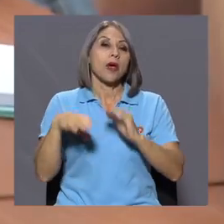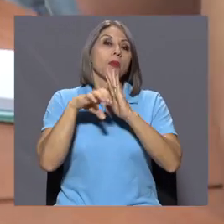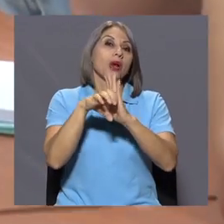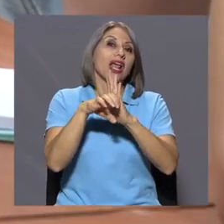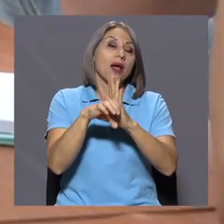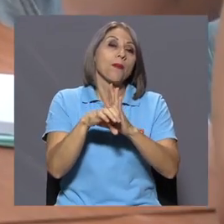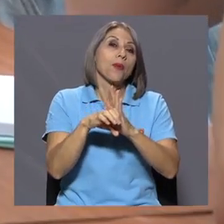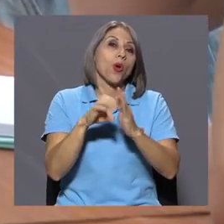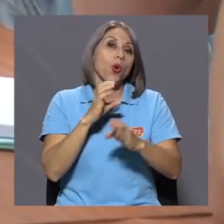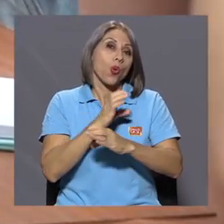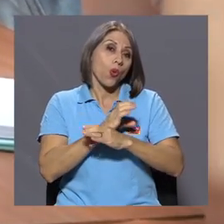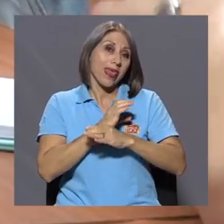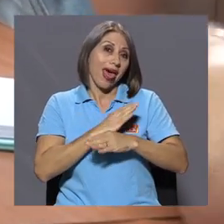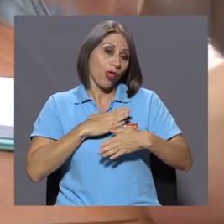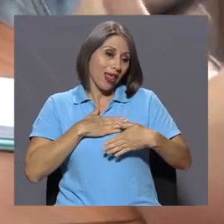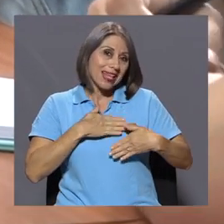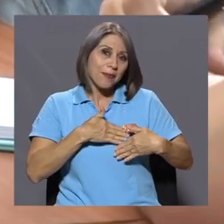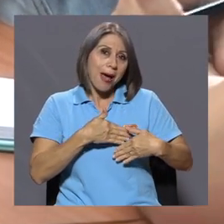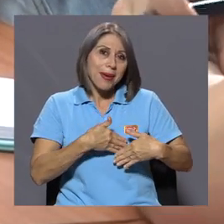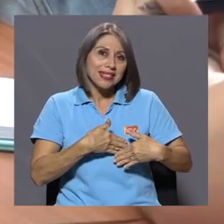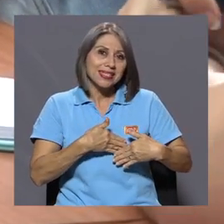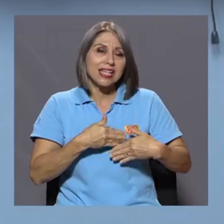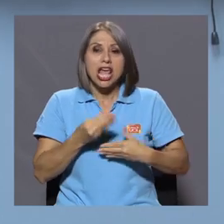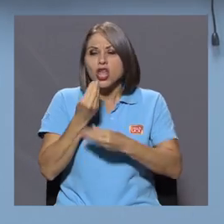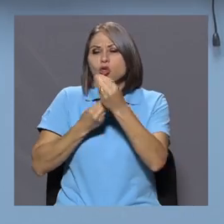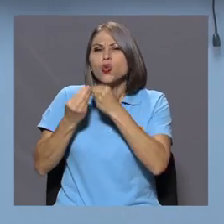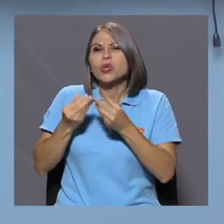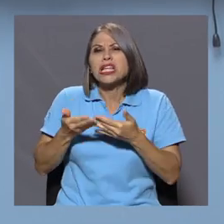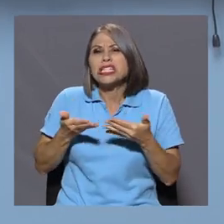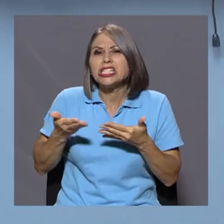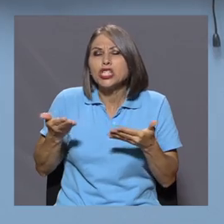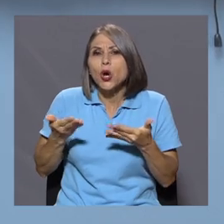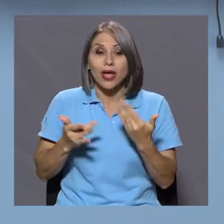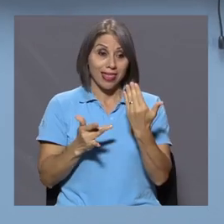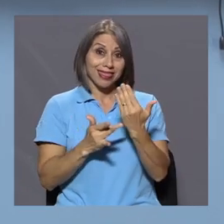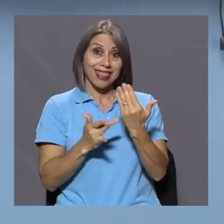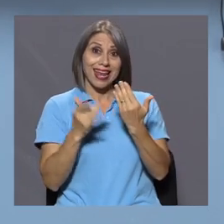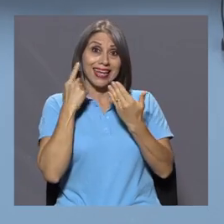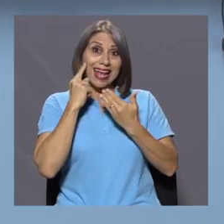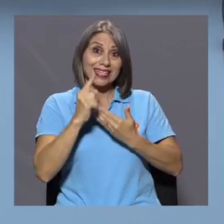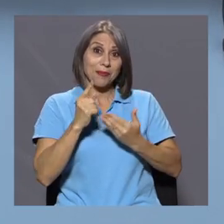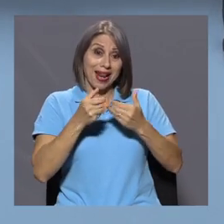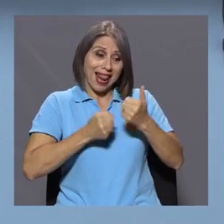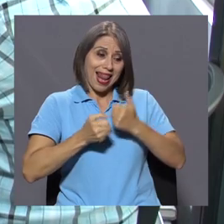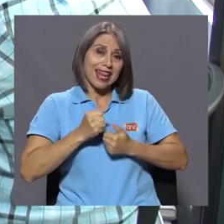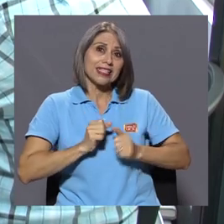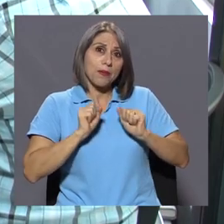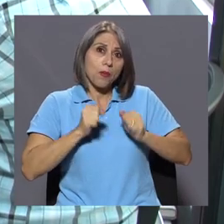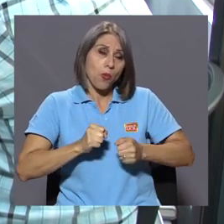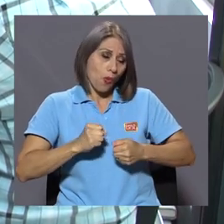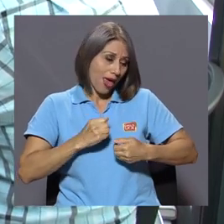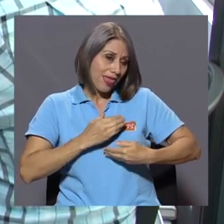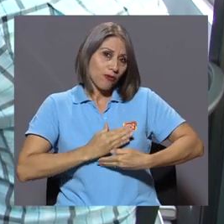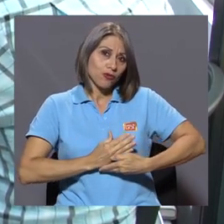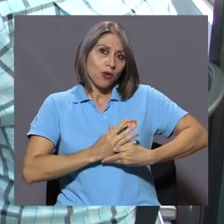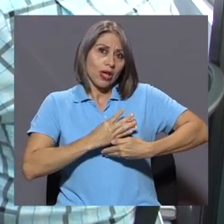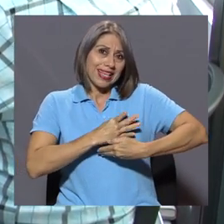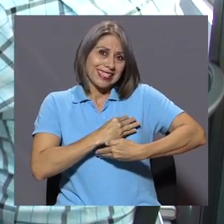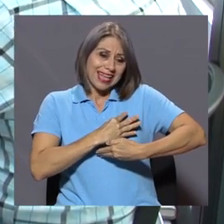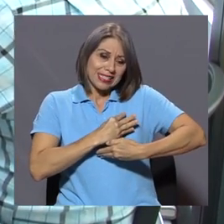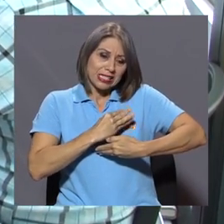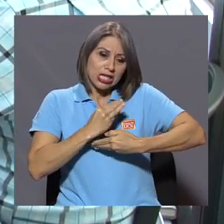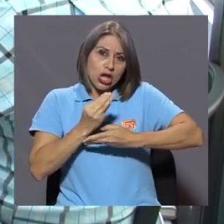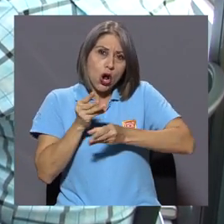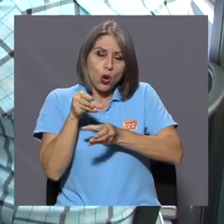el cuidado de las mamas, la nutrición, las técnicas de extracción de leche y el adecuado almacenamiento son parte de